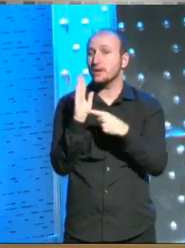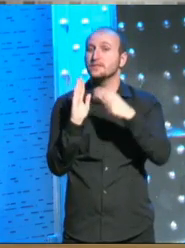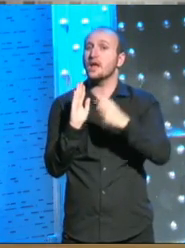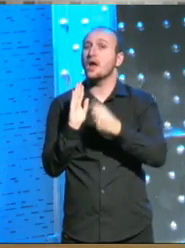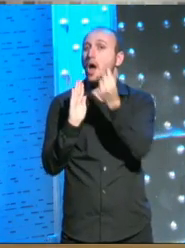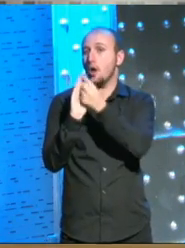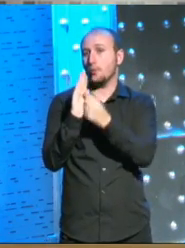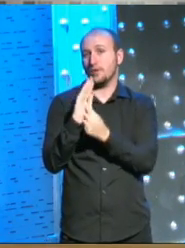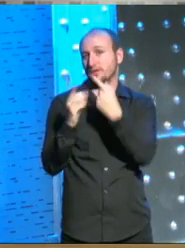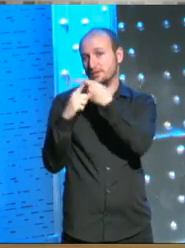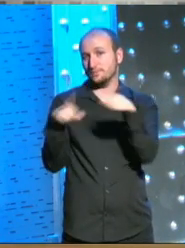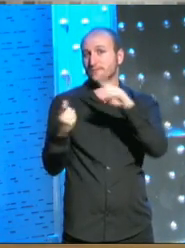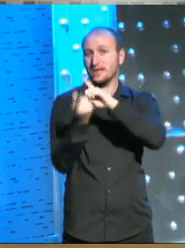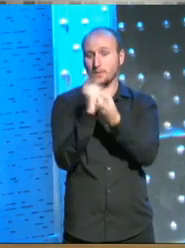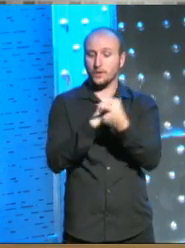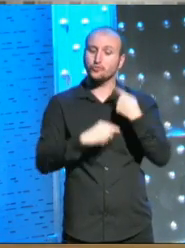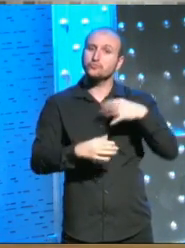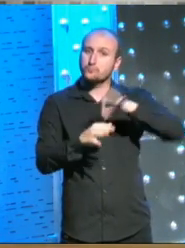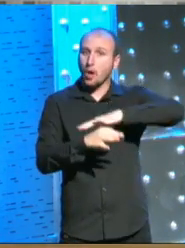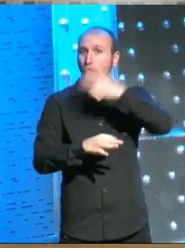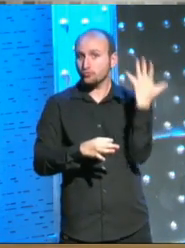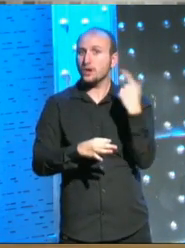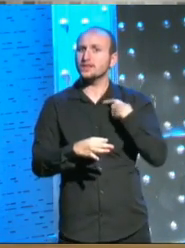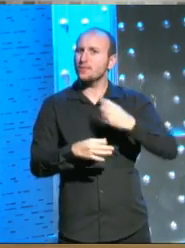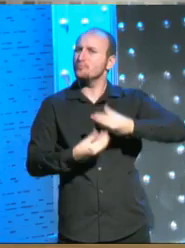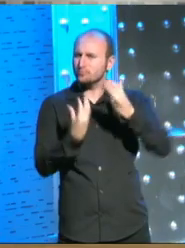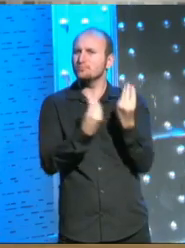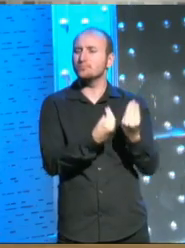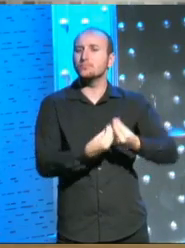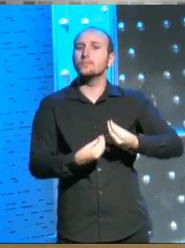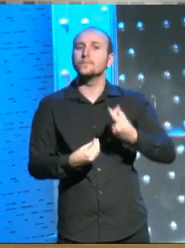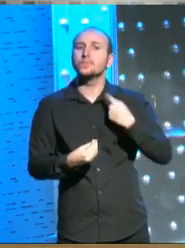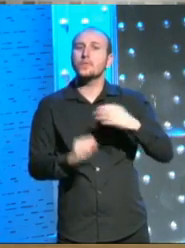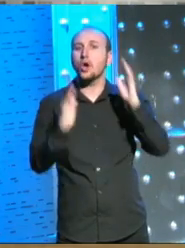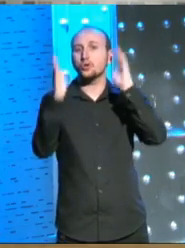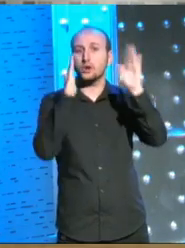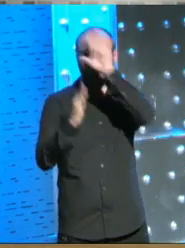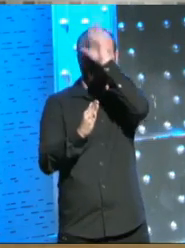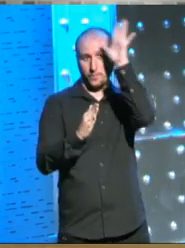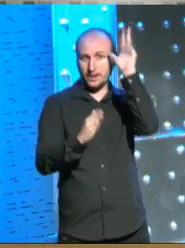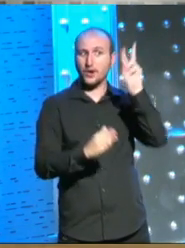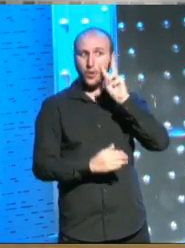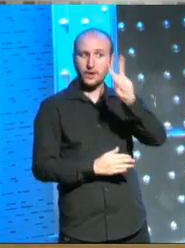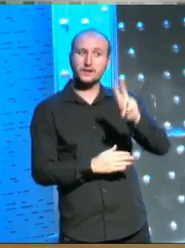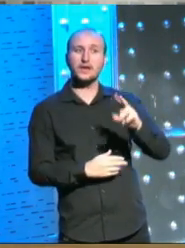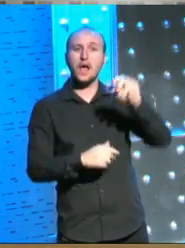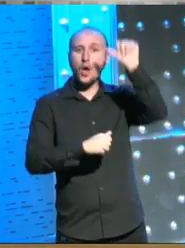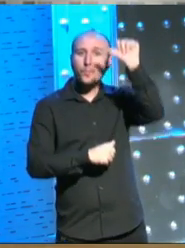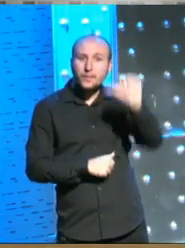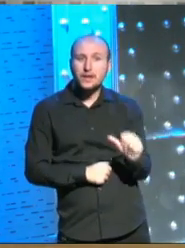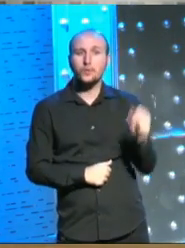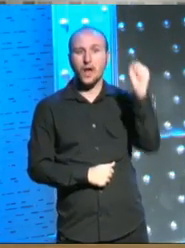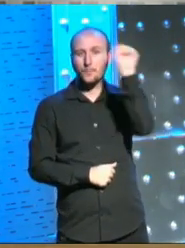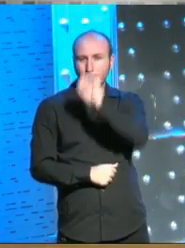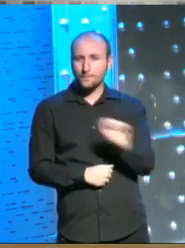Por lo tanto, pocas bromas. Yo tuve la suerte, tuve la buena fortuna de ver Crónica de un verano, esa película fundacional del Cinema Verité, del